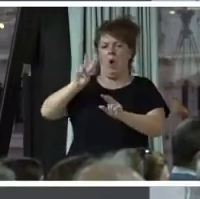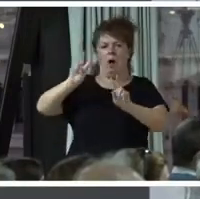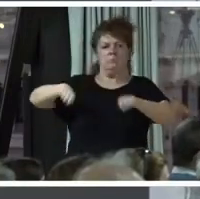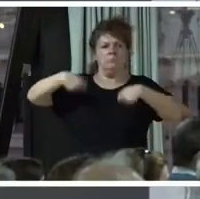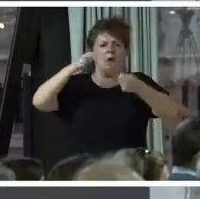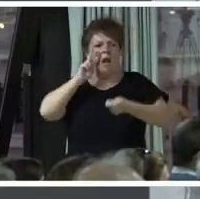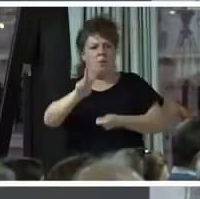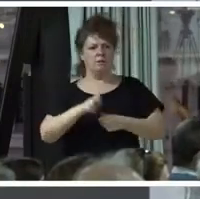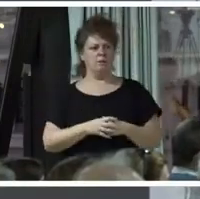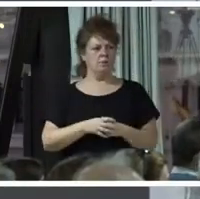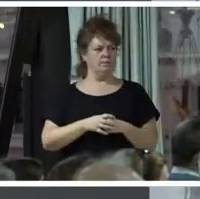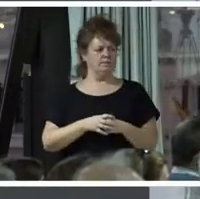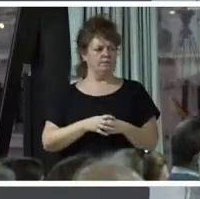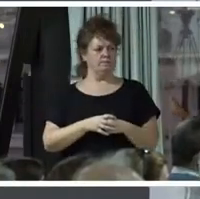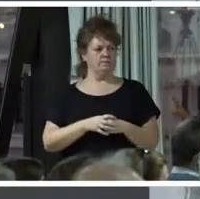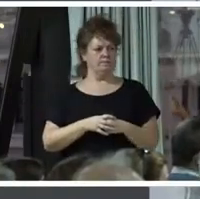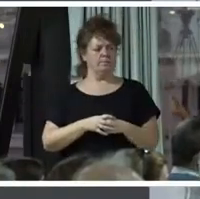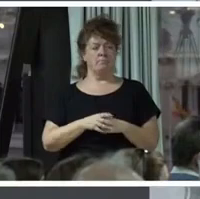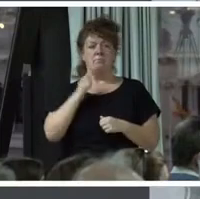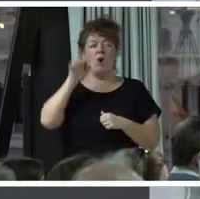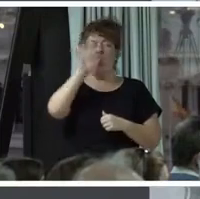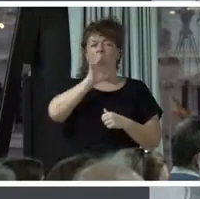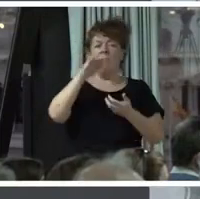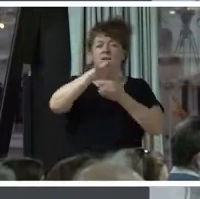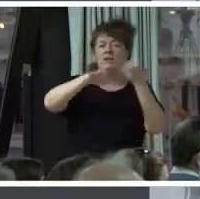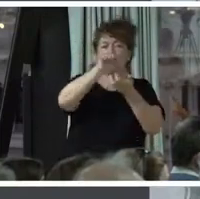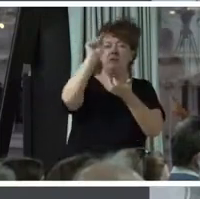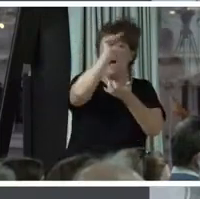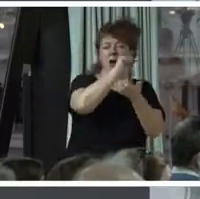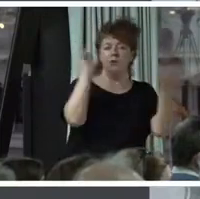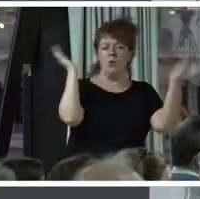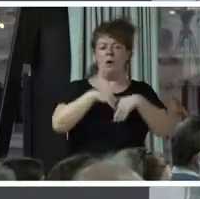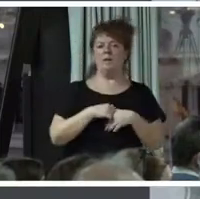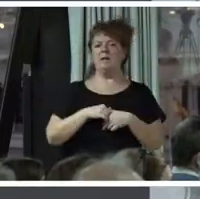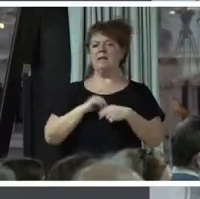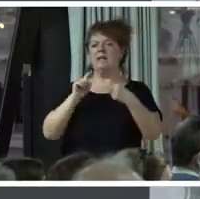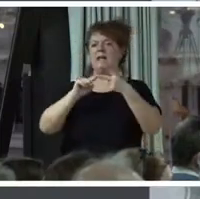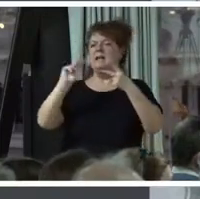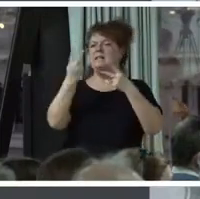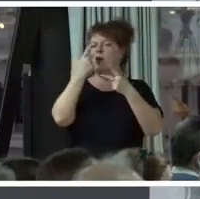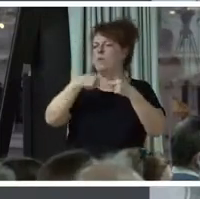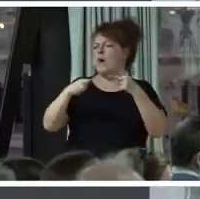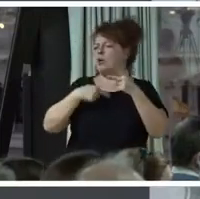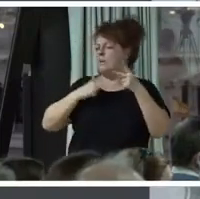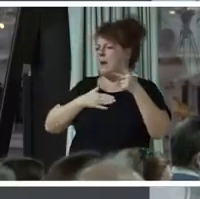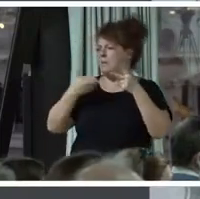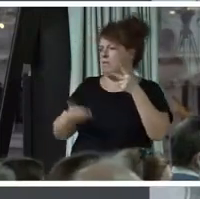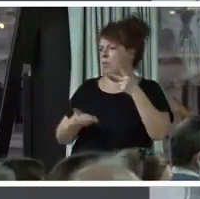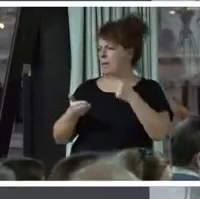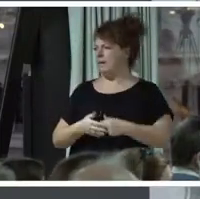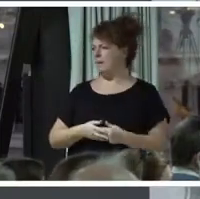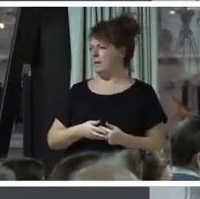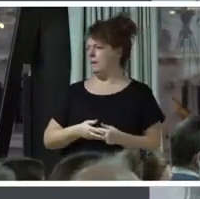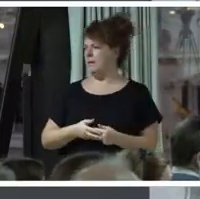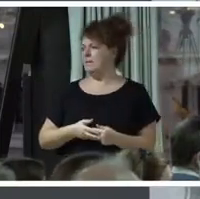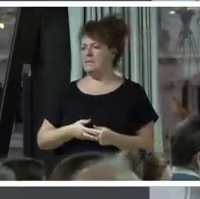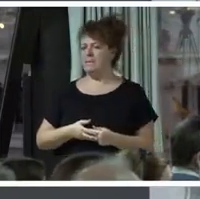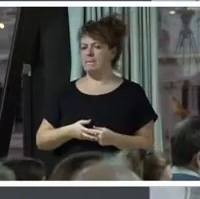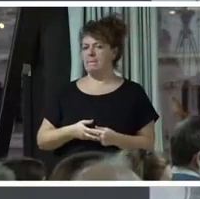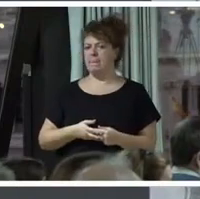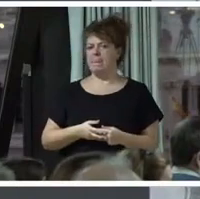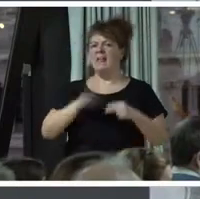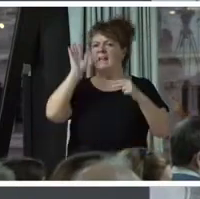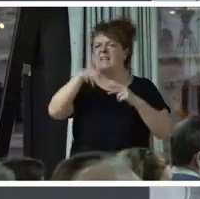en en el resto de de conflictos que hay en el mundo y la segunda cosa que a mí me parece la fundamental tiene que ver con el